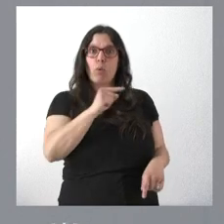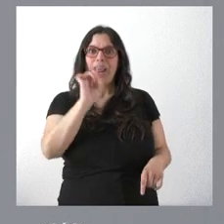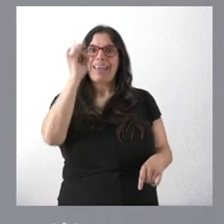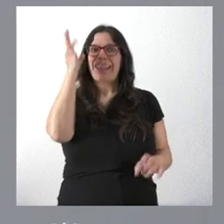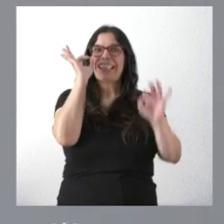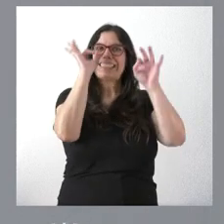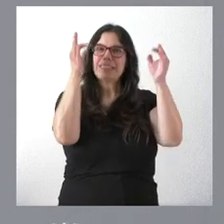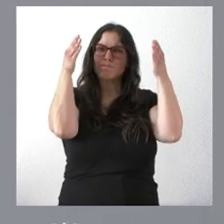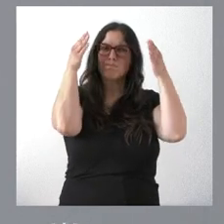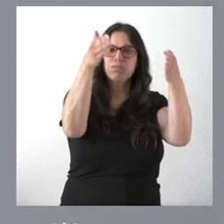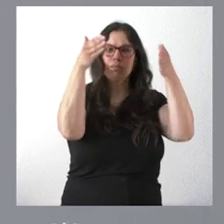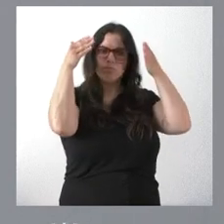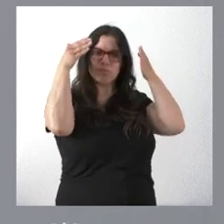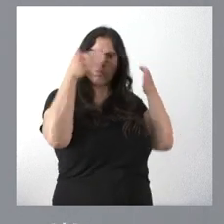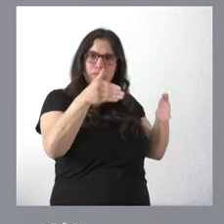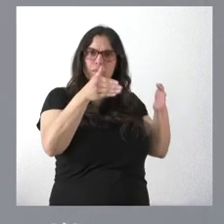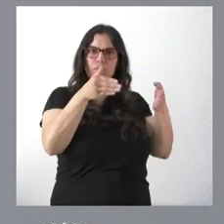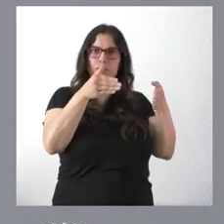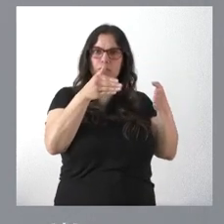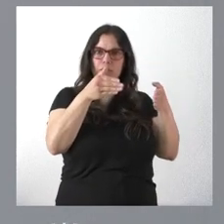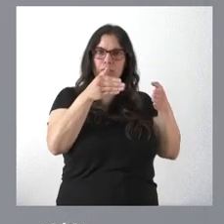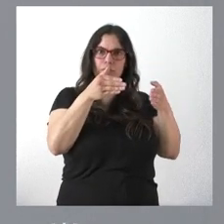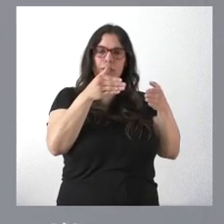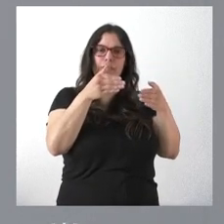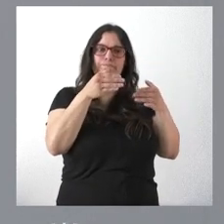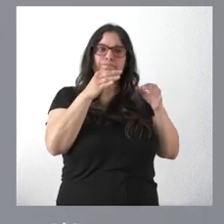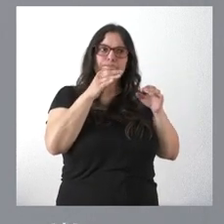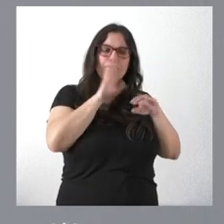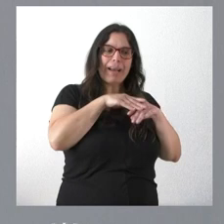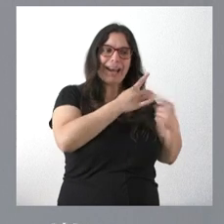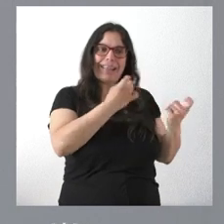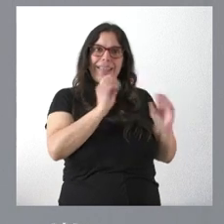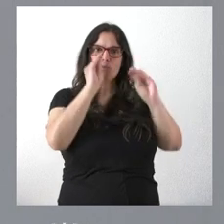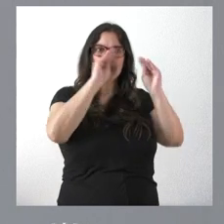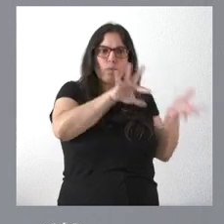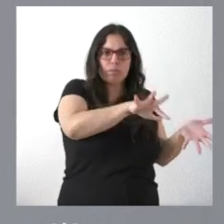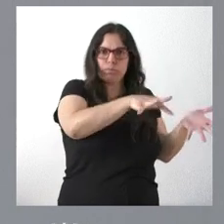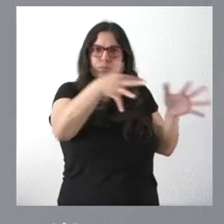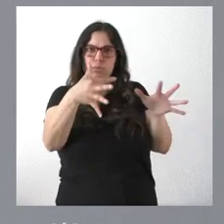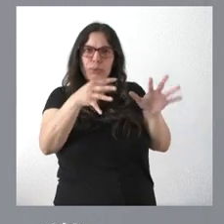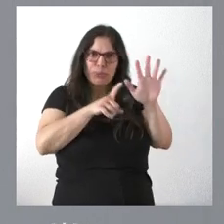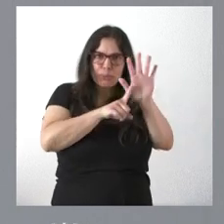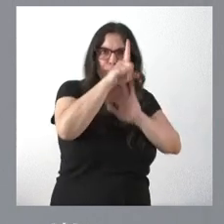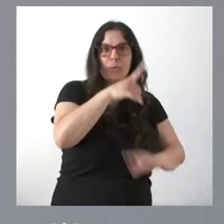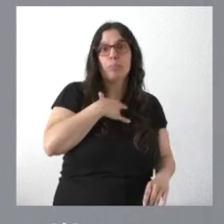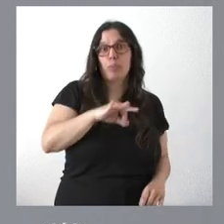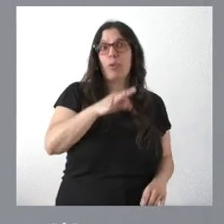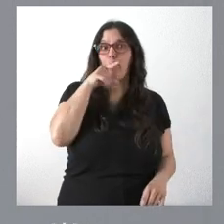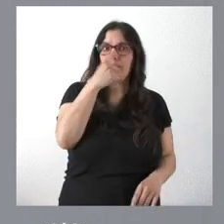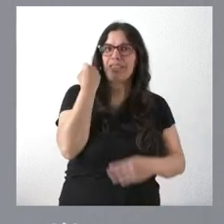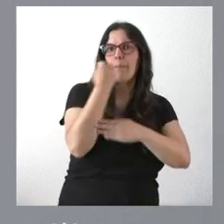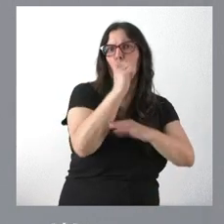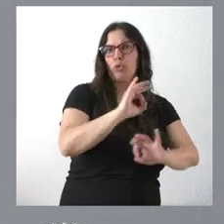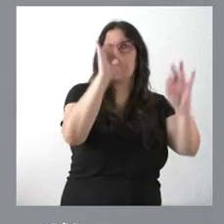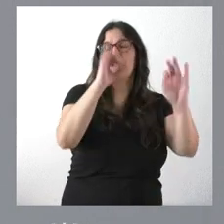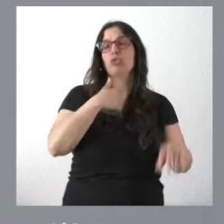específicas que vienen a desarrollar muy concretamente las necesidades que tienen, porque creo que necesitan de ese apoyo. Yo no soy